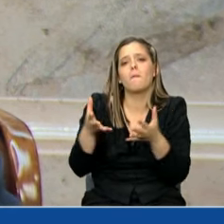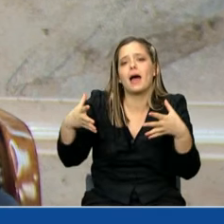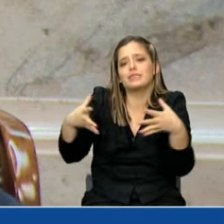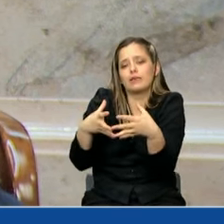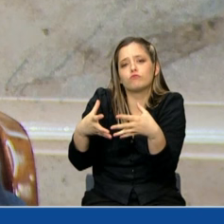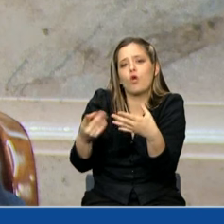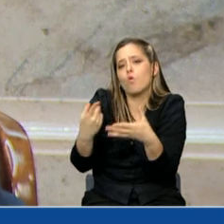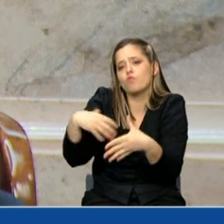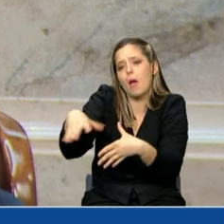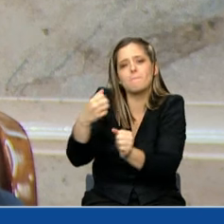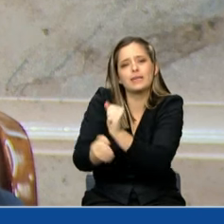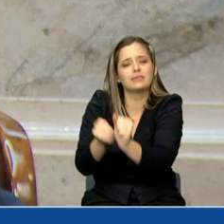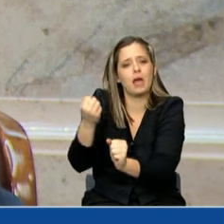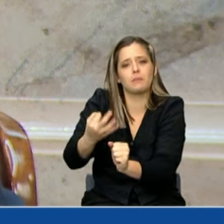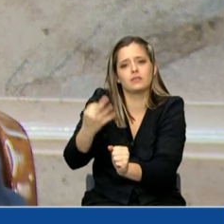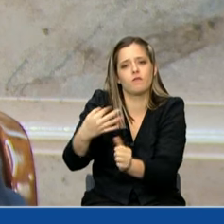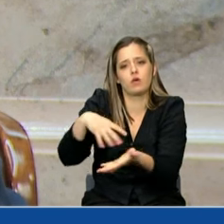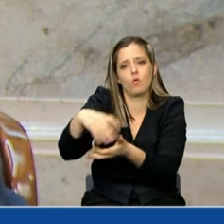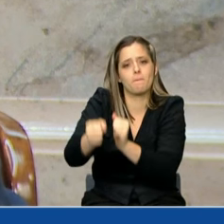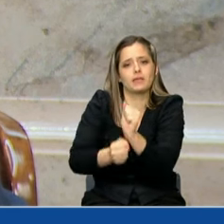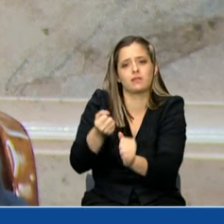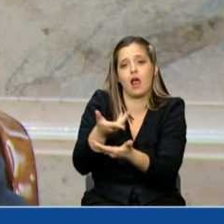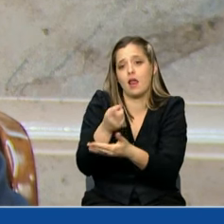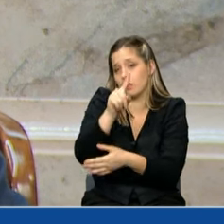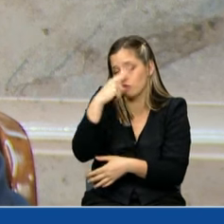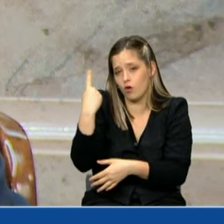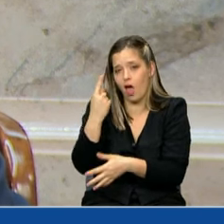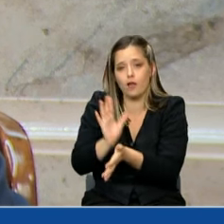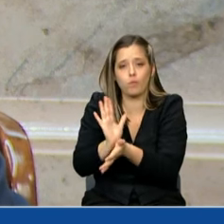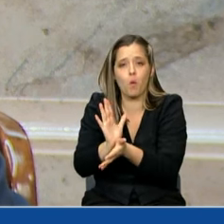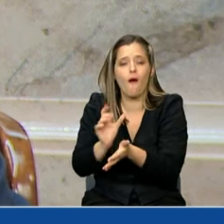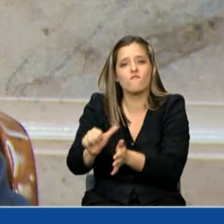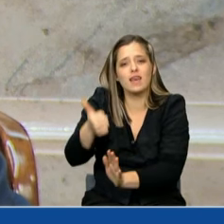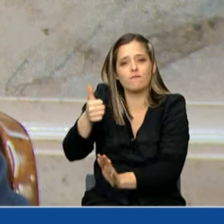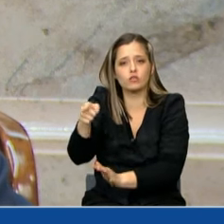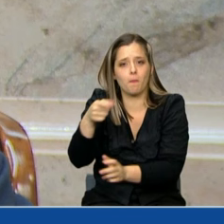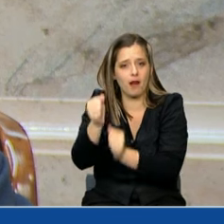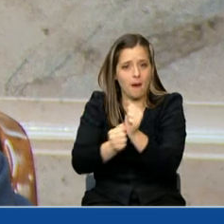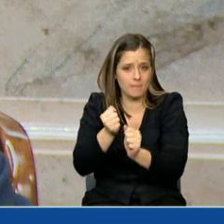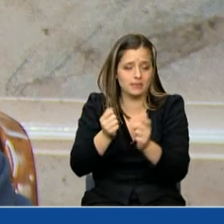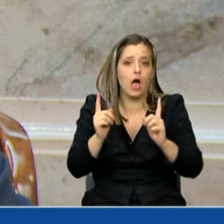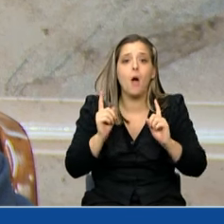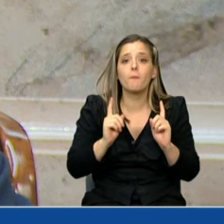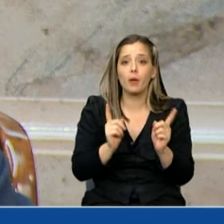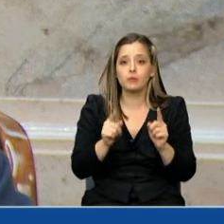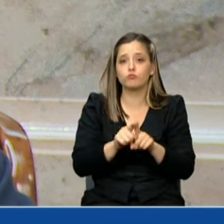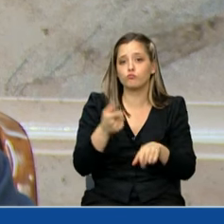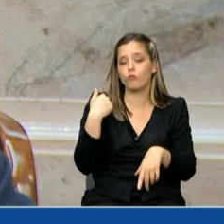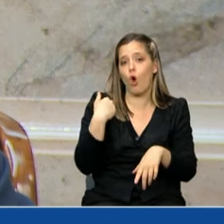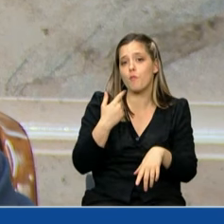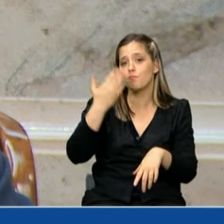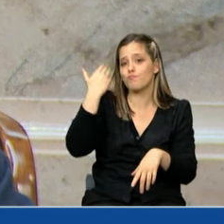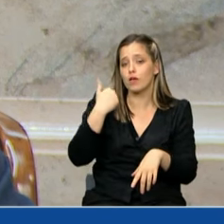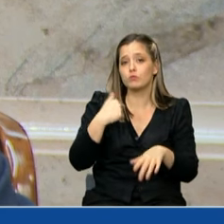otra nacional porque si no fuera así cuando yo le mandé el proyecto de